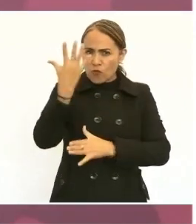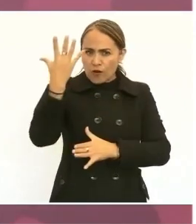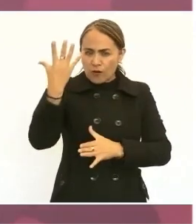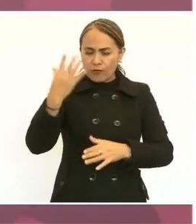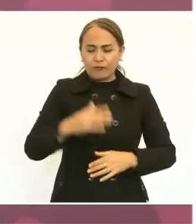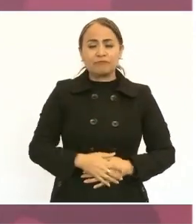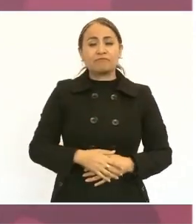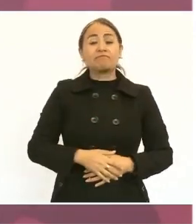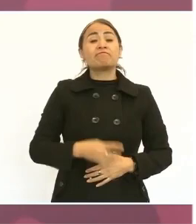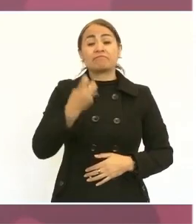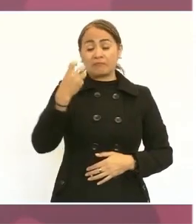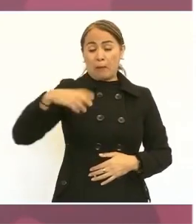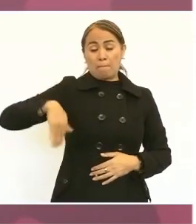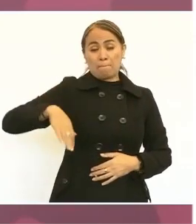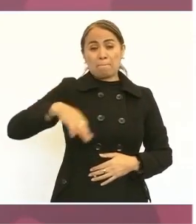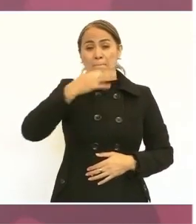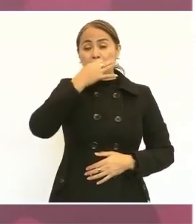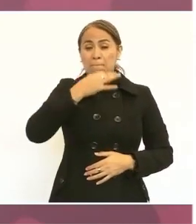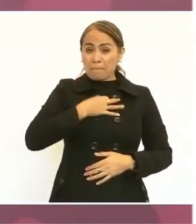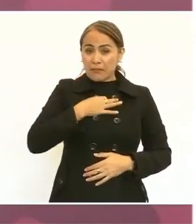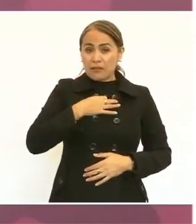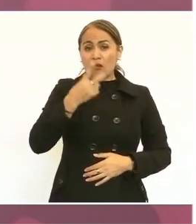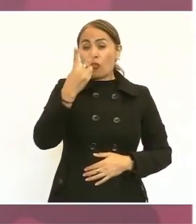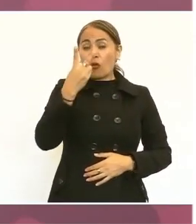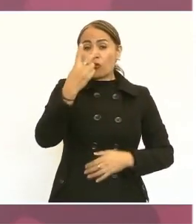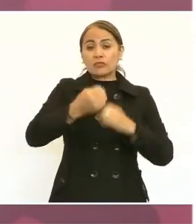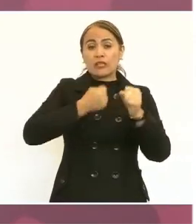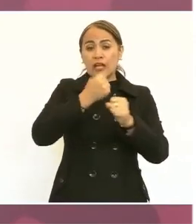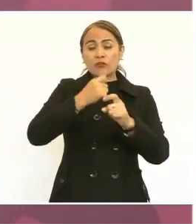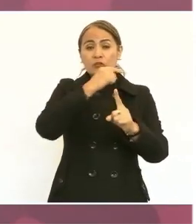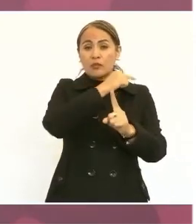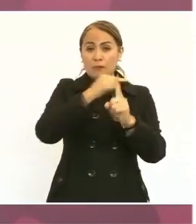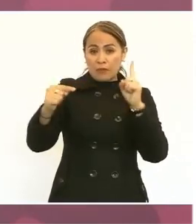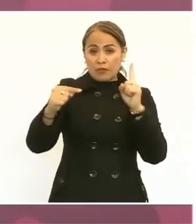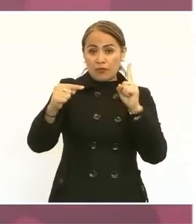Aquí se acaba de informar, en 2 años y medio,